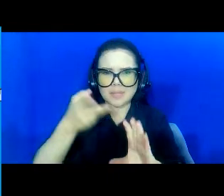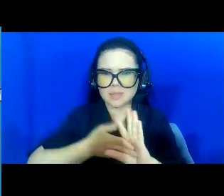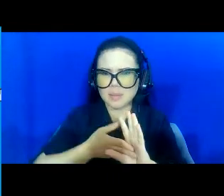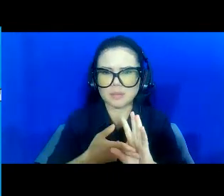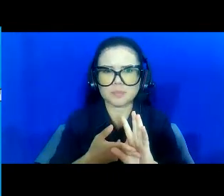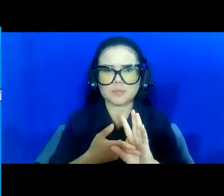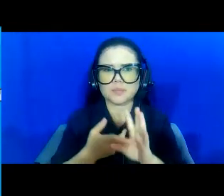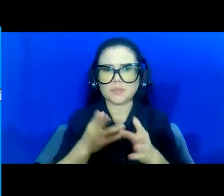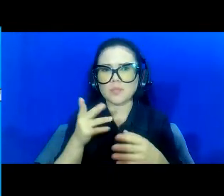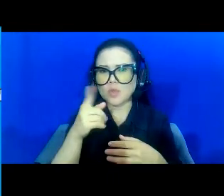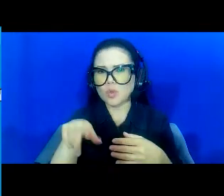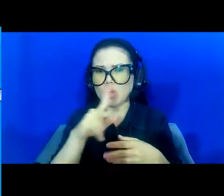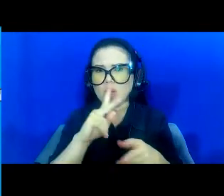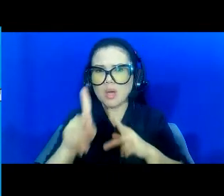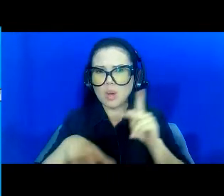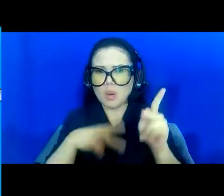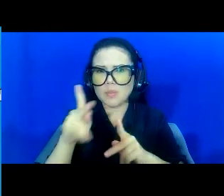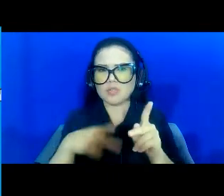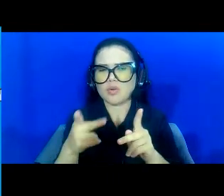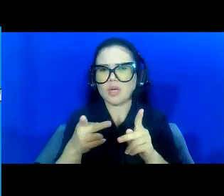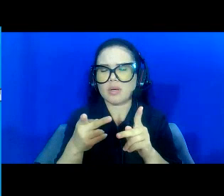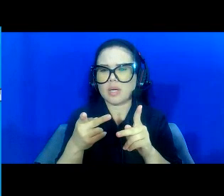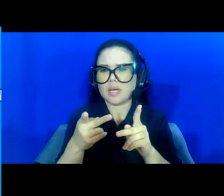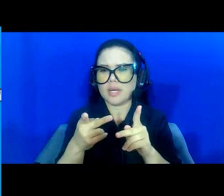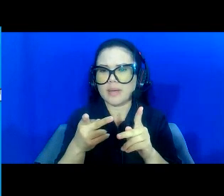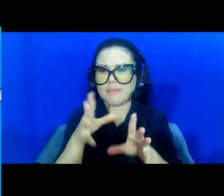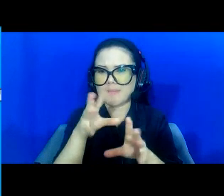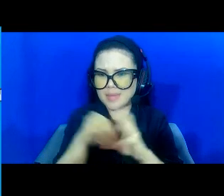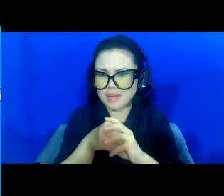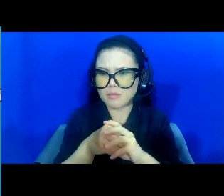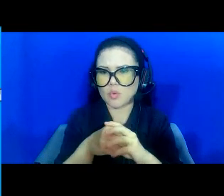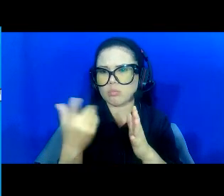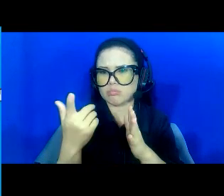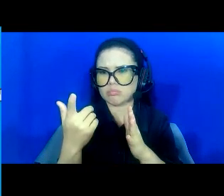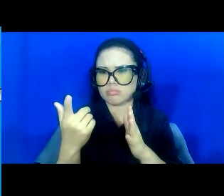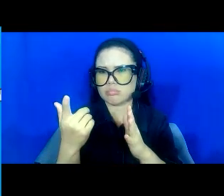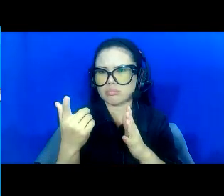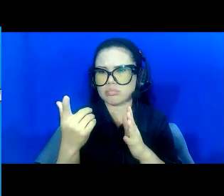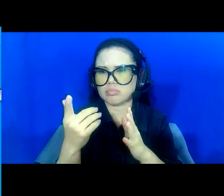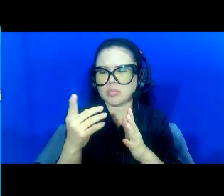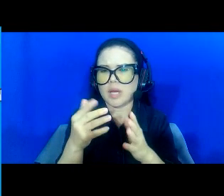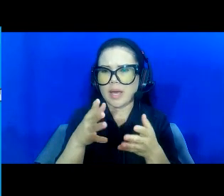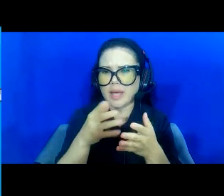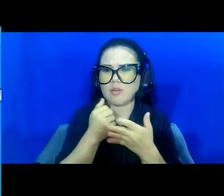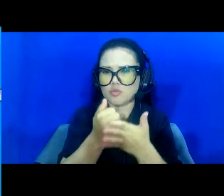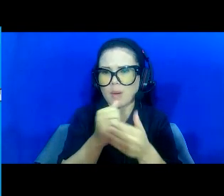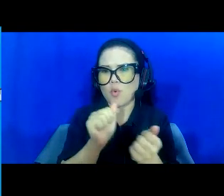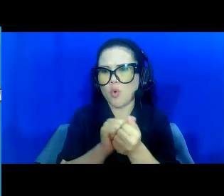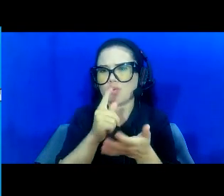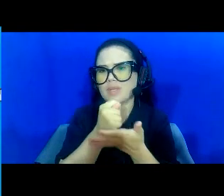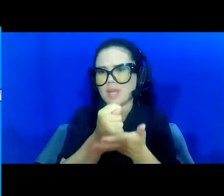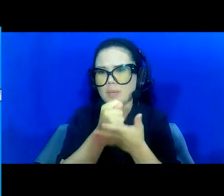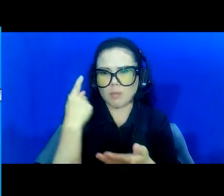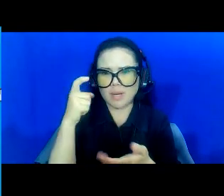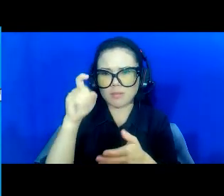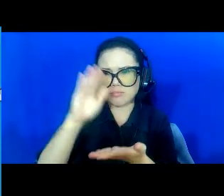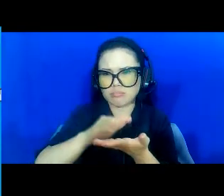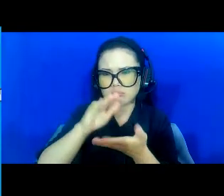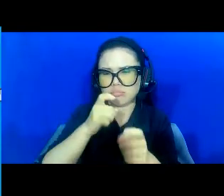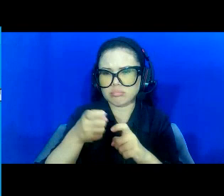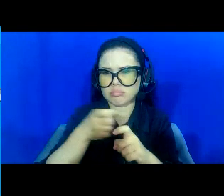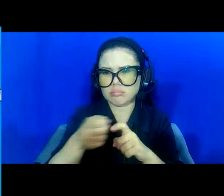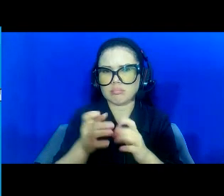menos, ¿verdad? Esas son las poblaciones generales que se estarían incluyendo a través de este componente. Algunas actividades de la A1